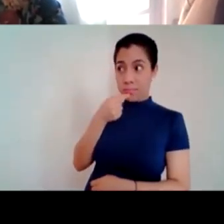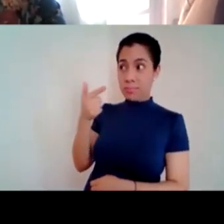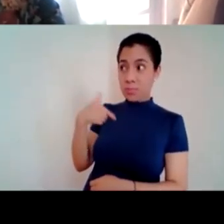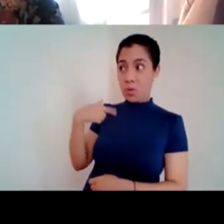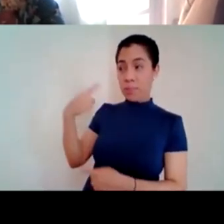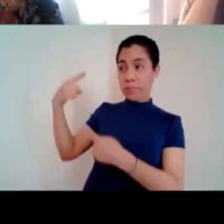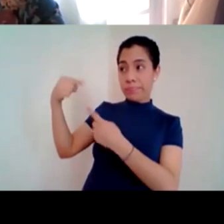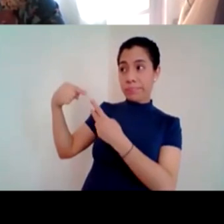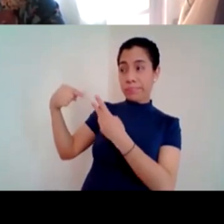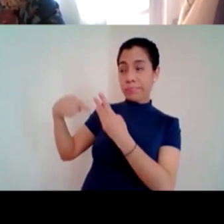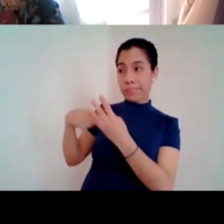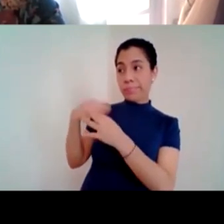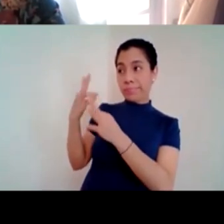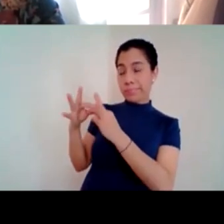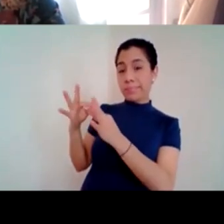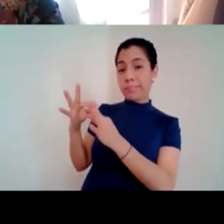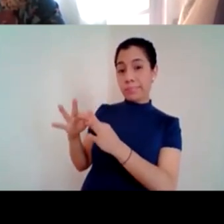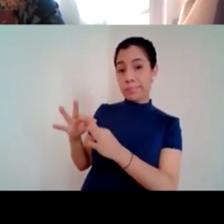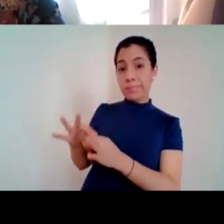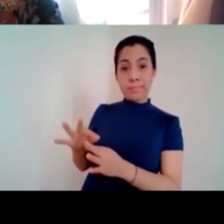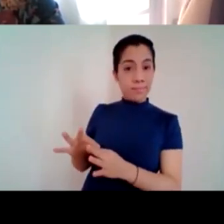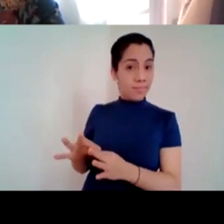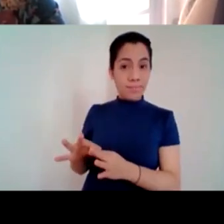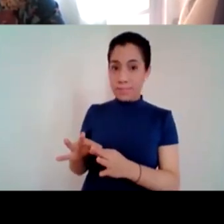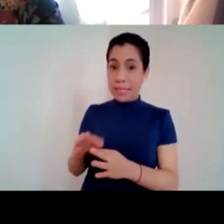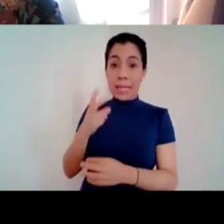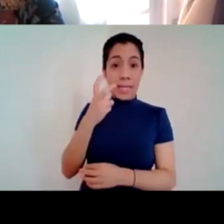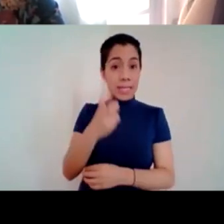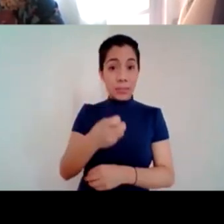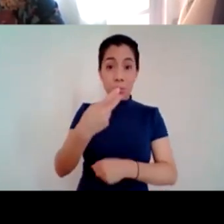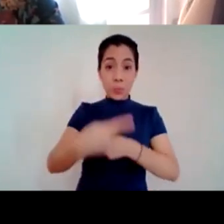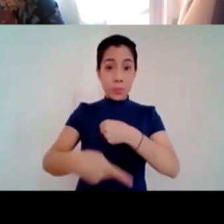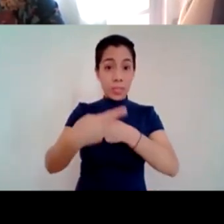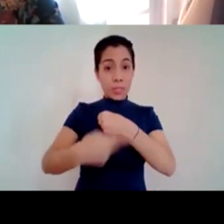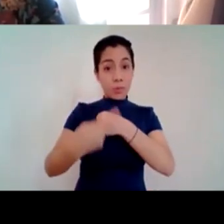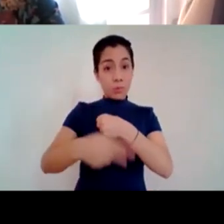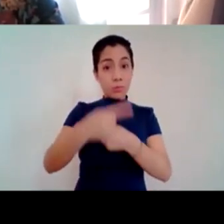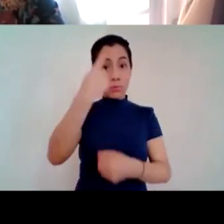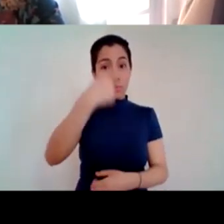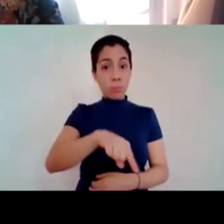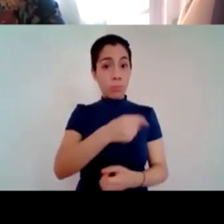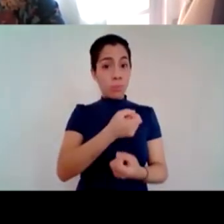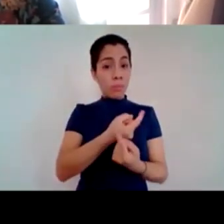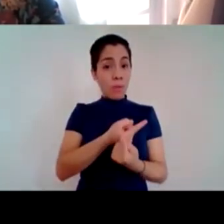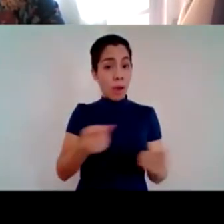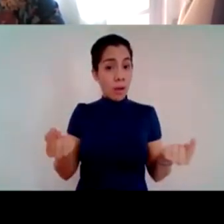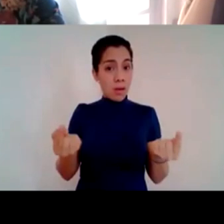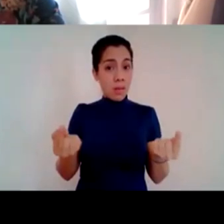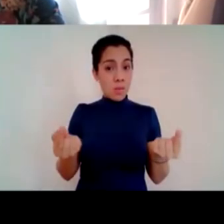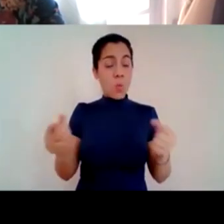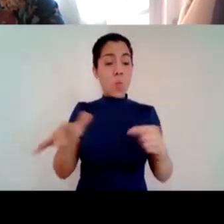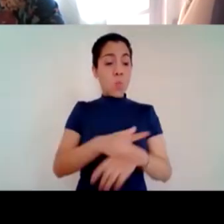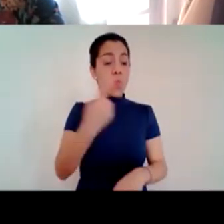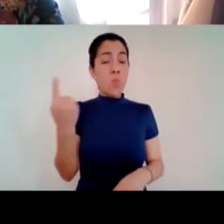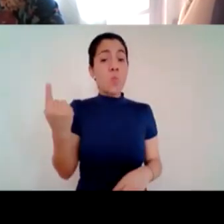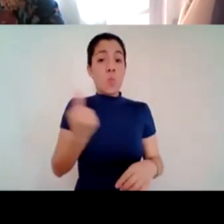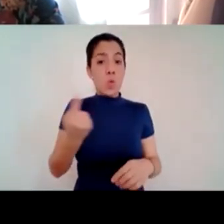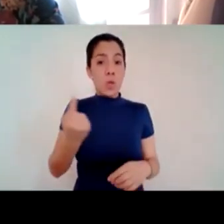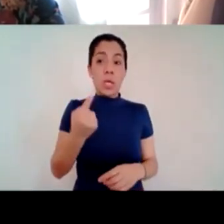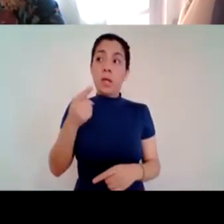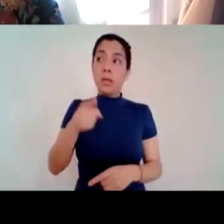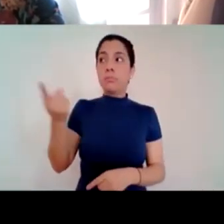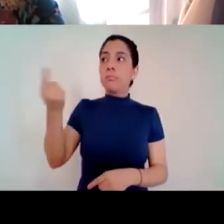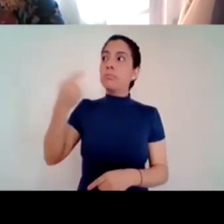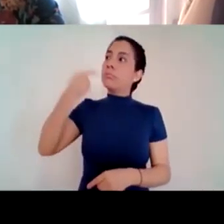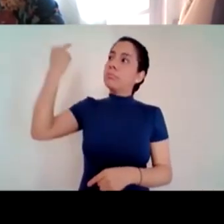y esas son las cosas que ponen en riesgo a los niños y a las niñas porque está el mensaje de que tienen que ser obedientes con el